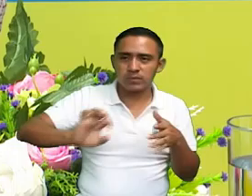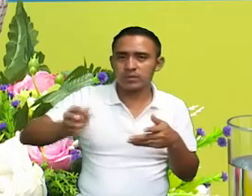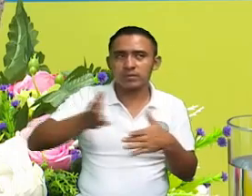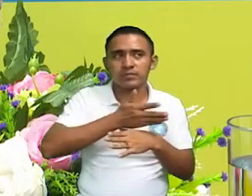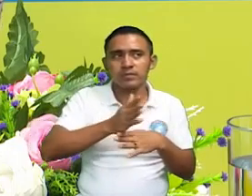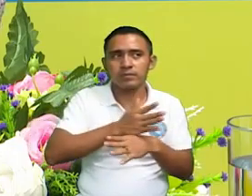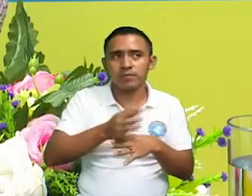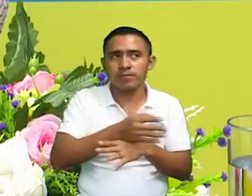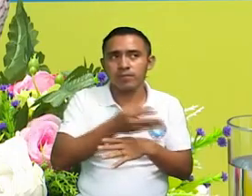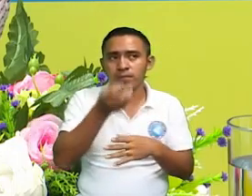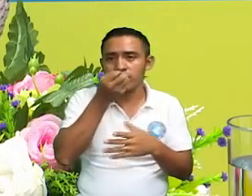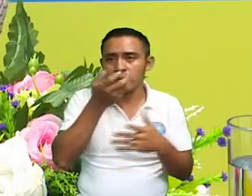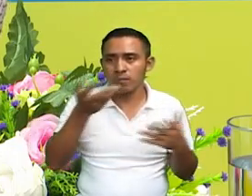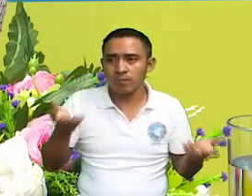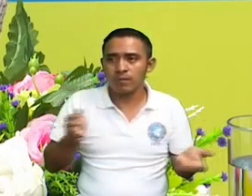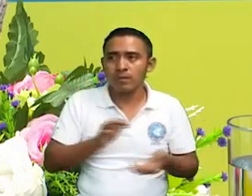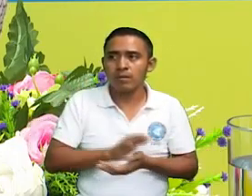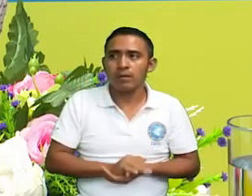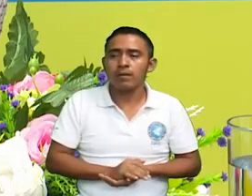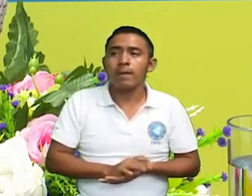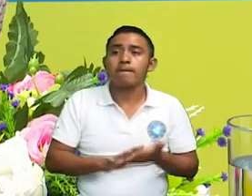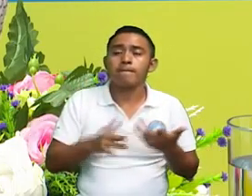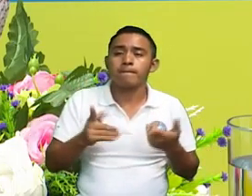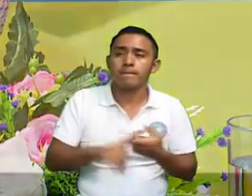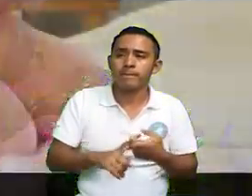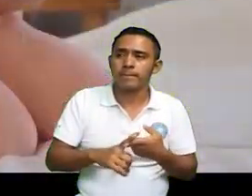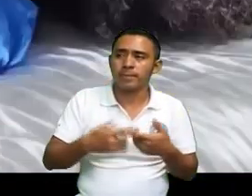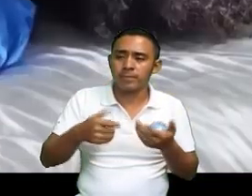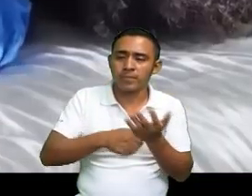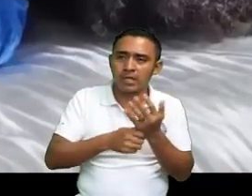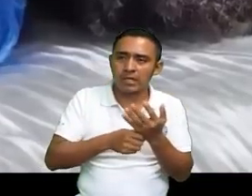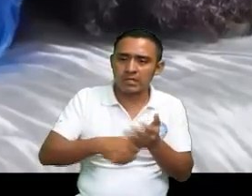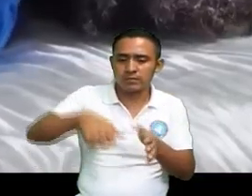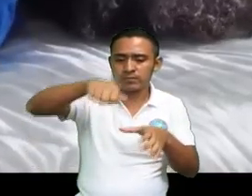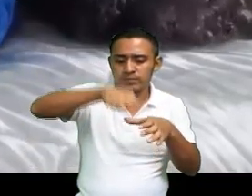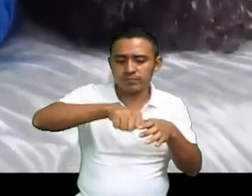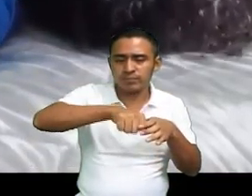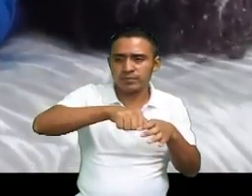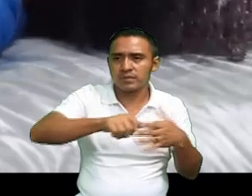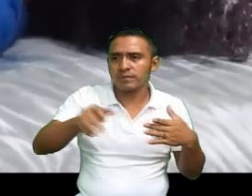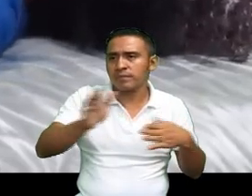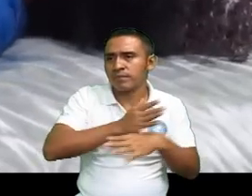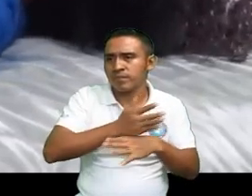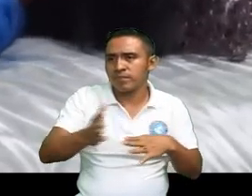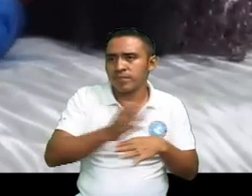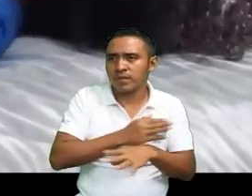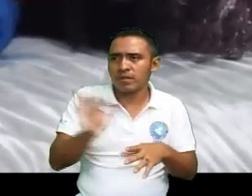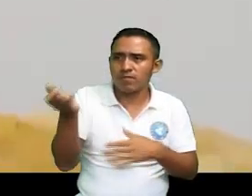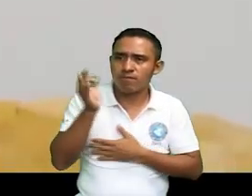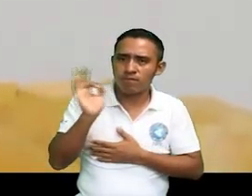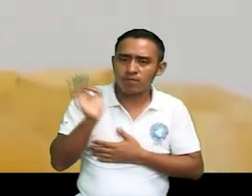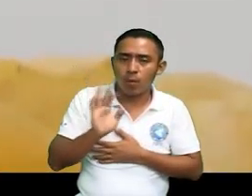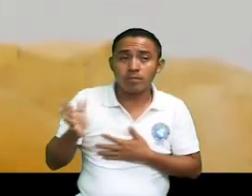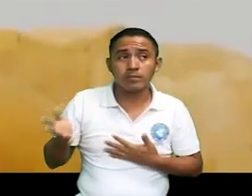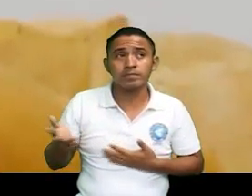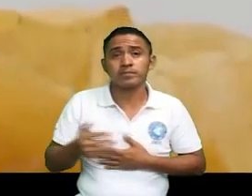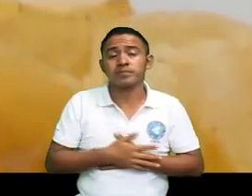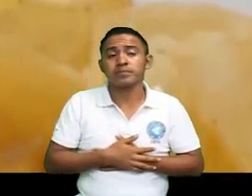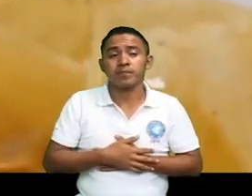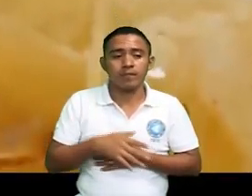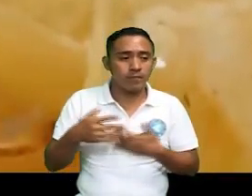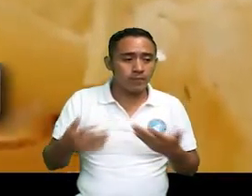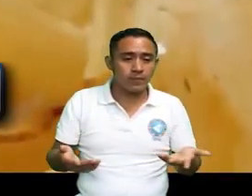de comida, como el pollo rostizado, la carne tapada, la carne en diferentes formas de preparar. ¿Eso